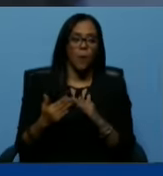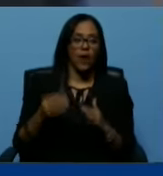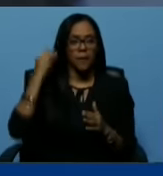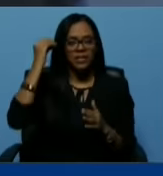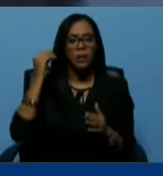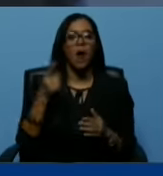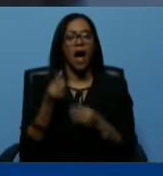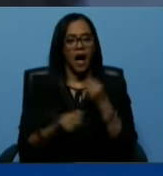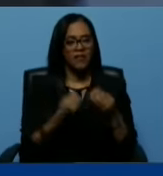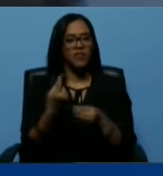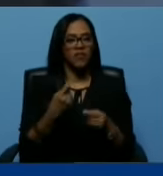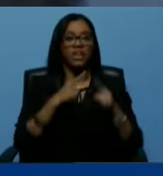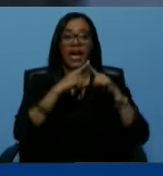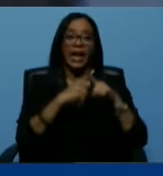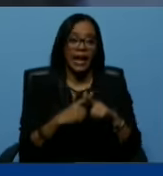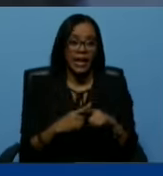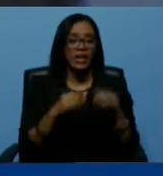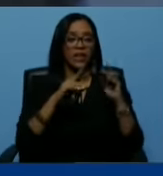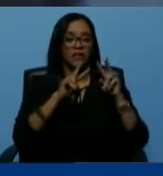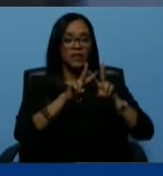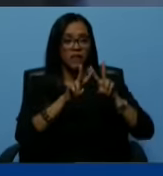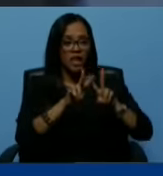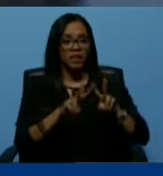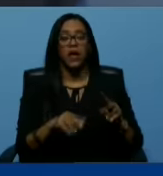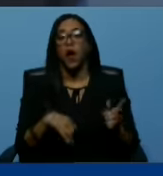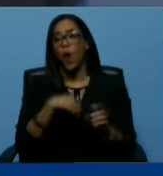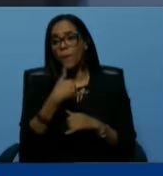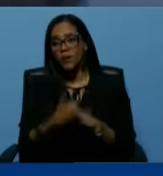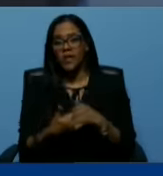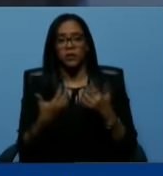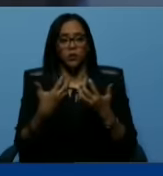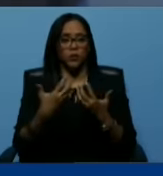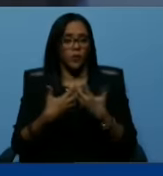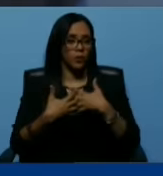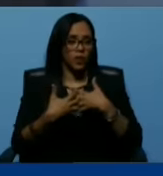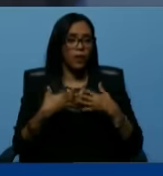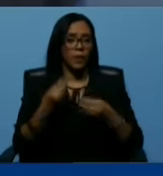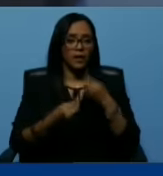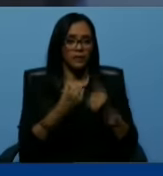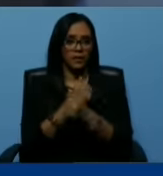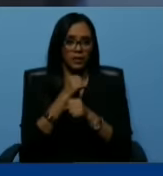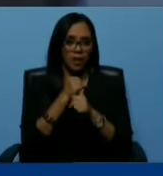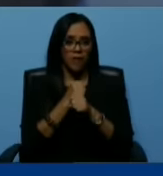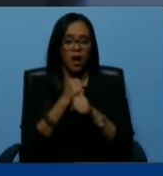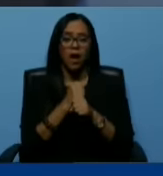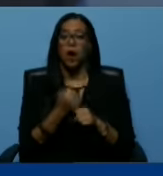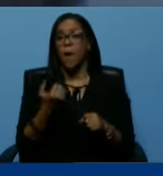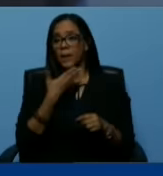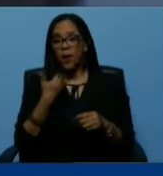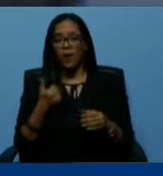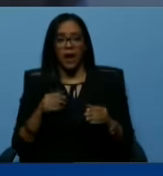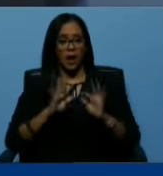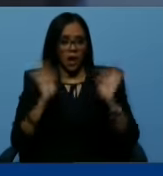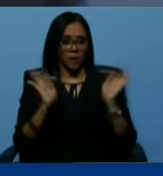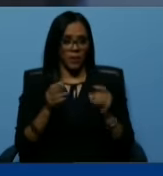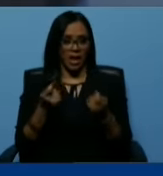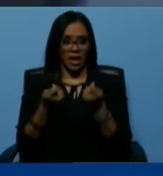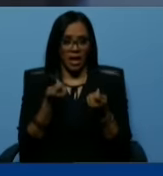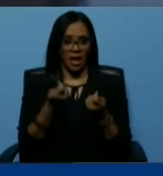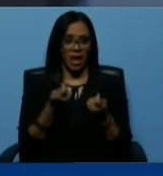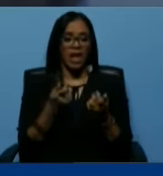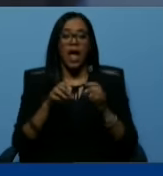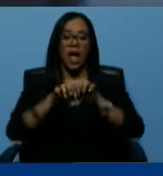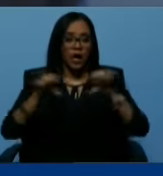que hacen falta X cantidad de vivienda o tales proyectos productivos para generar empleo o mejorar la dinámica educativa, deportiva,